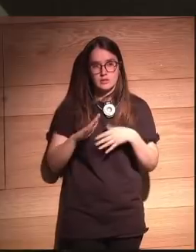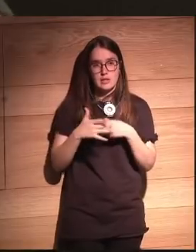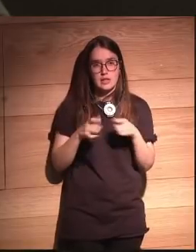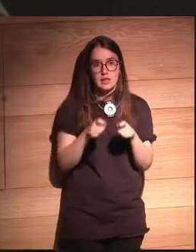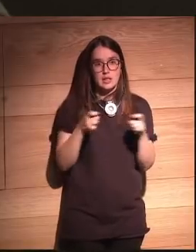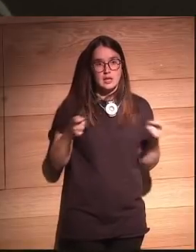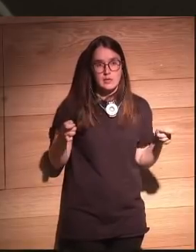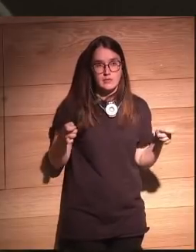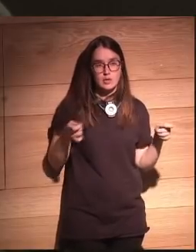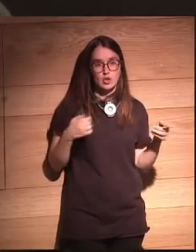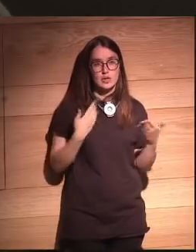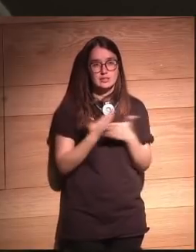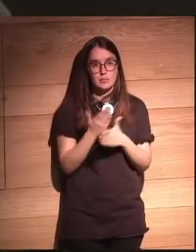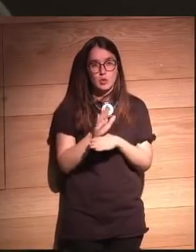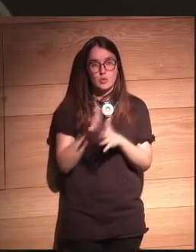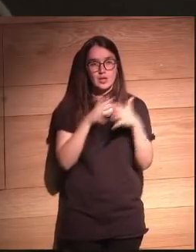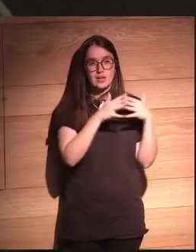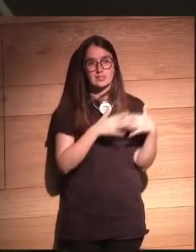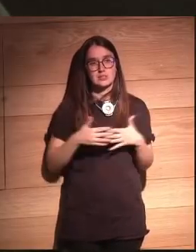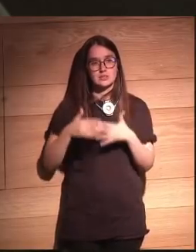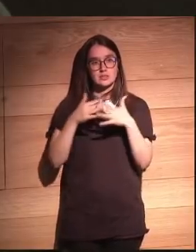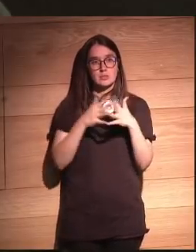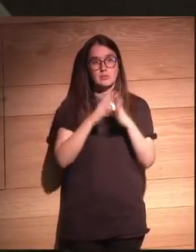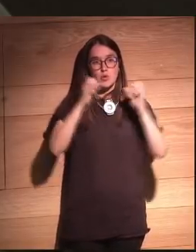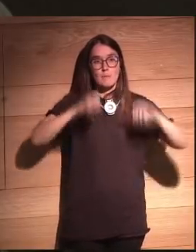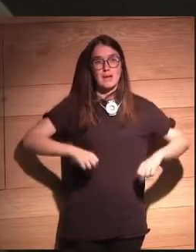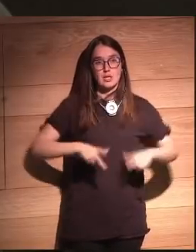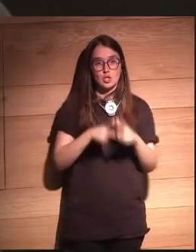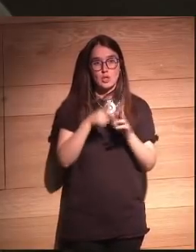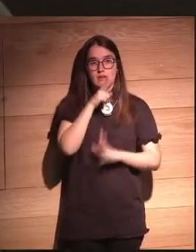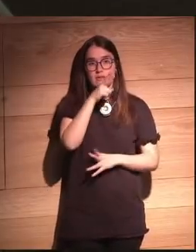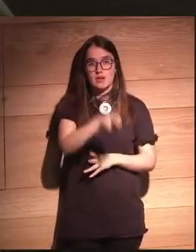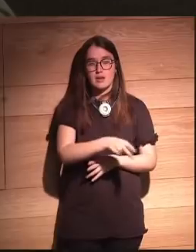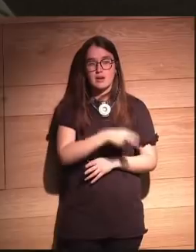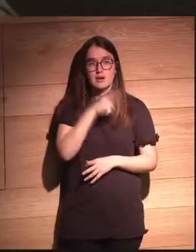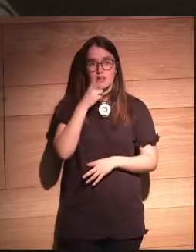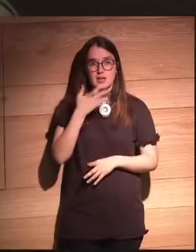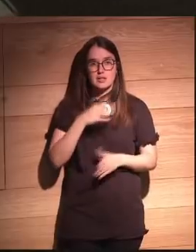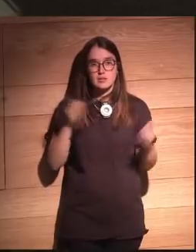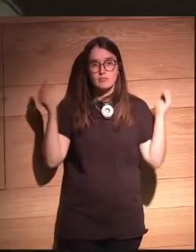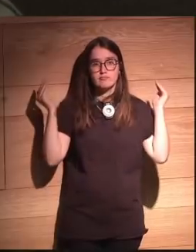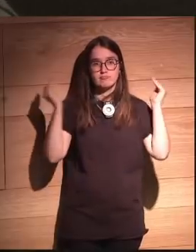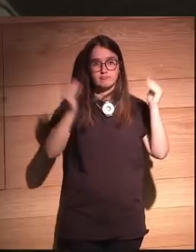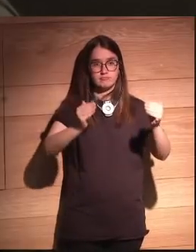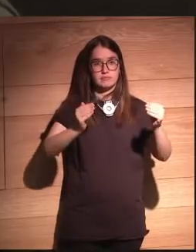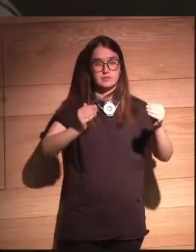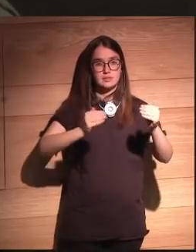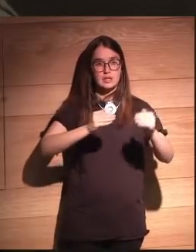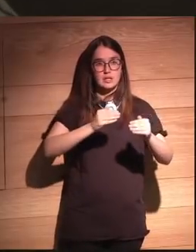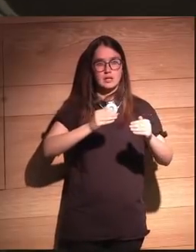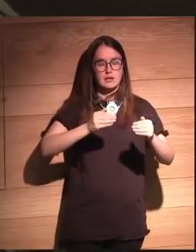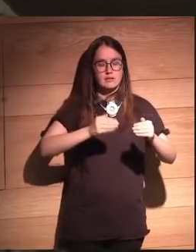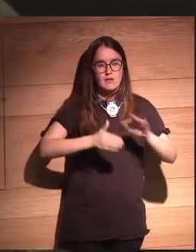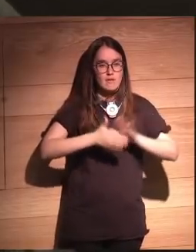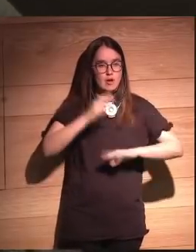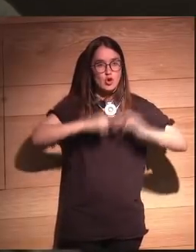que se está proponiendo en Estados Unidos, ¿no? Esto del Pacto Social Verde, que se podría centrar en esa fiebre